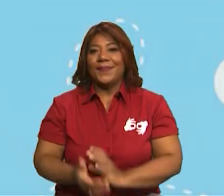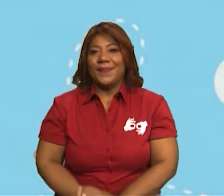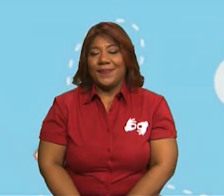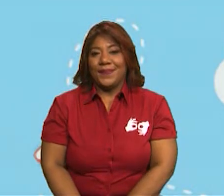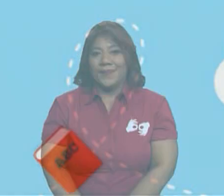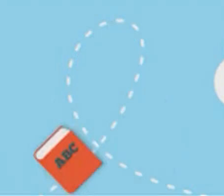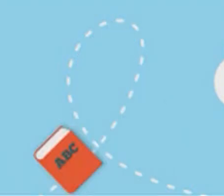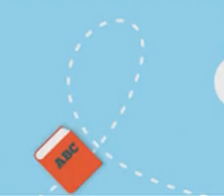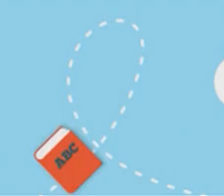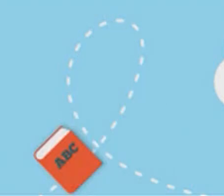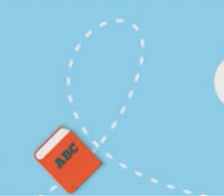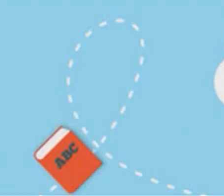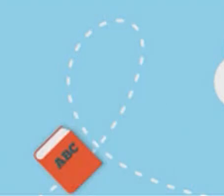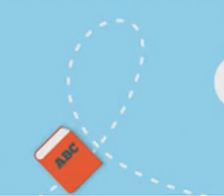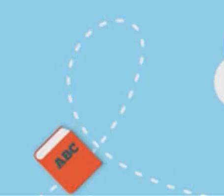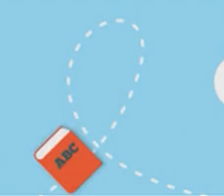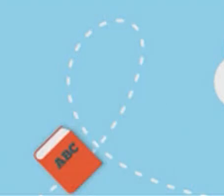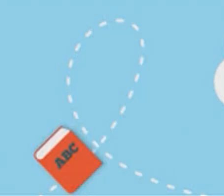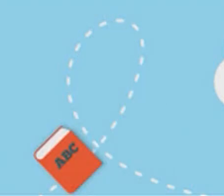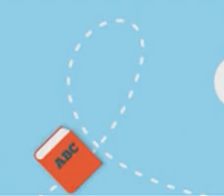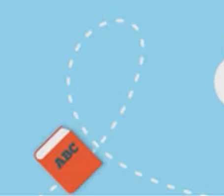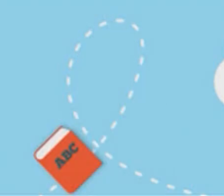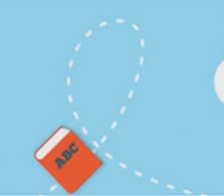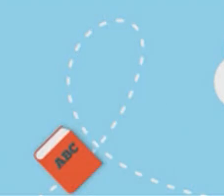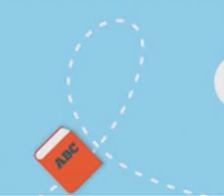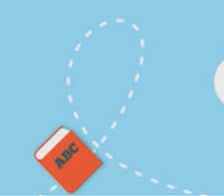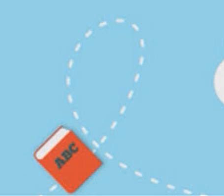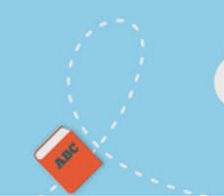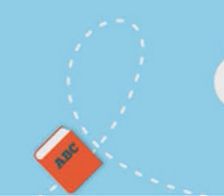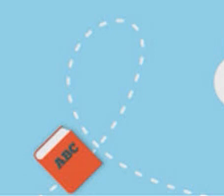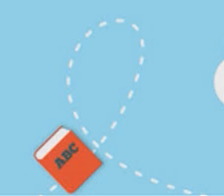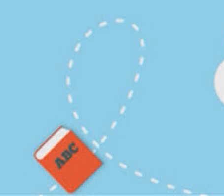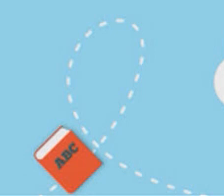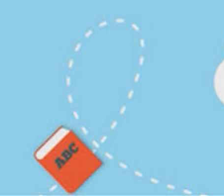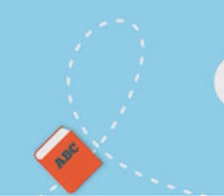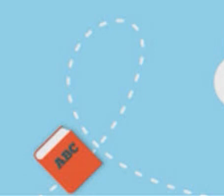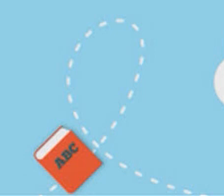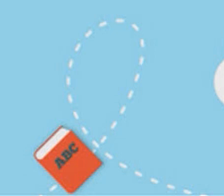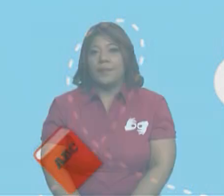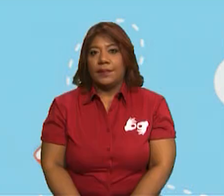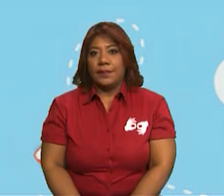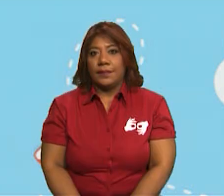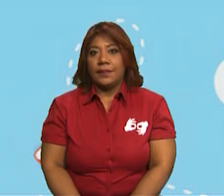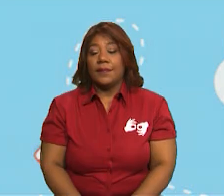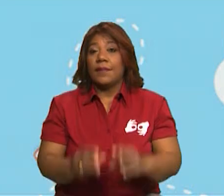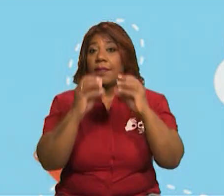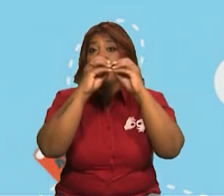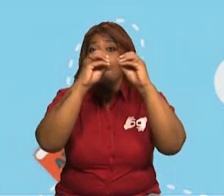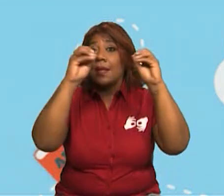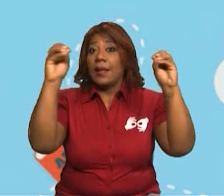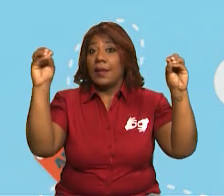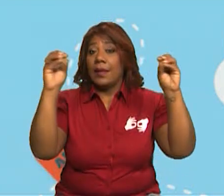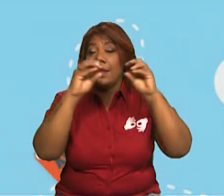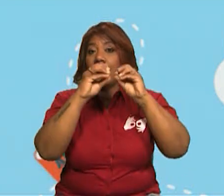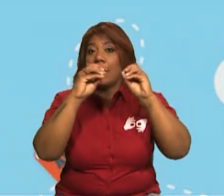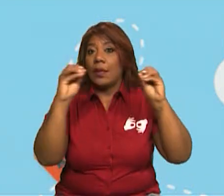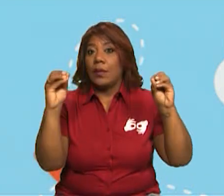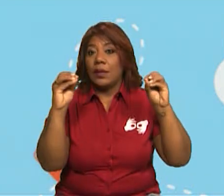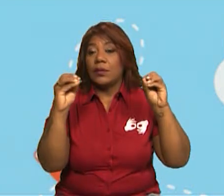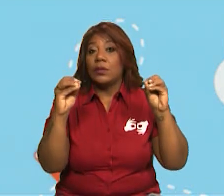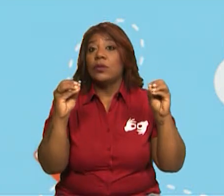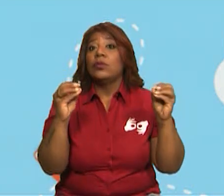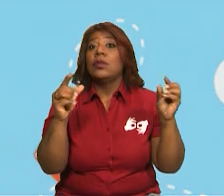la estructura de la oración. La oración es un conjunto ordenado de palabras que comunican